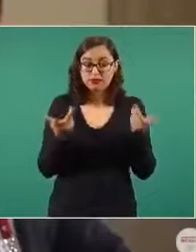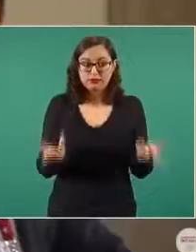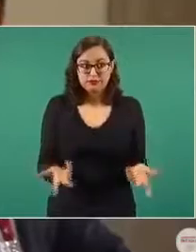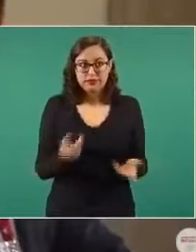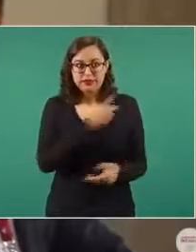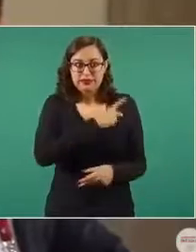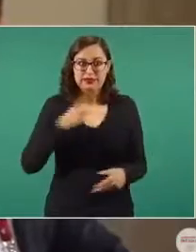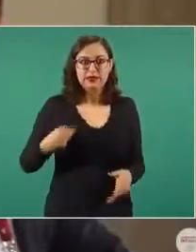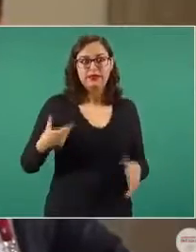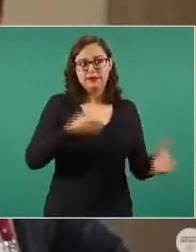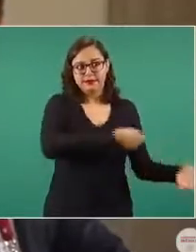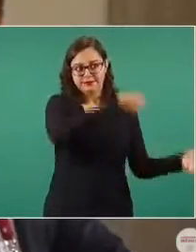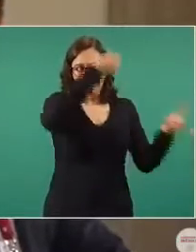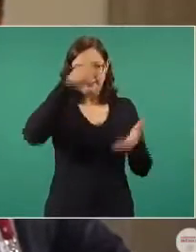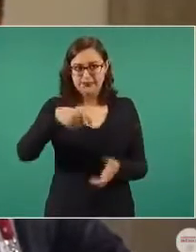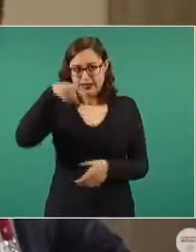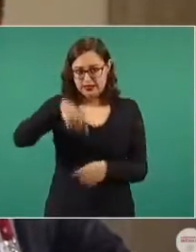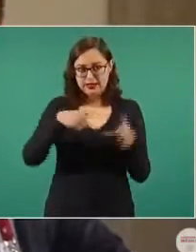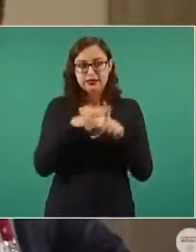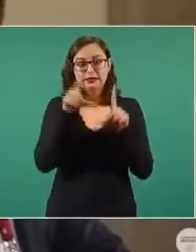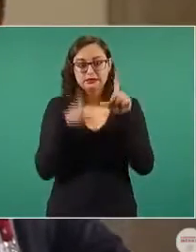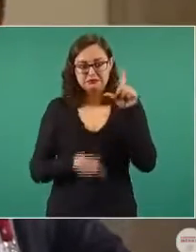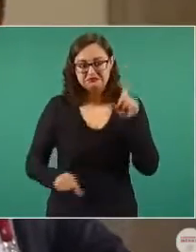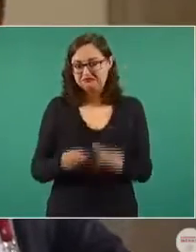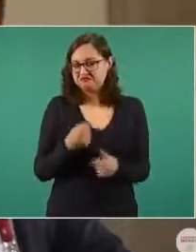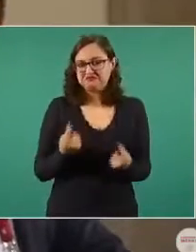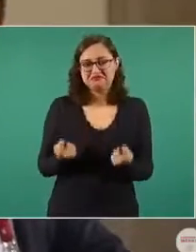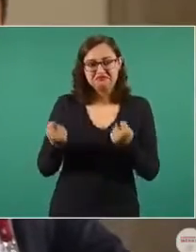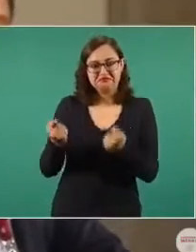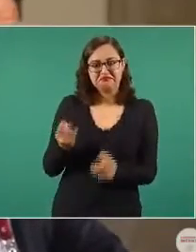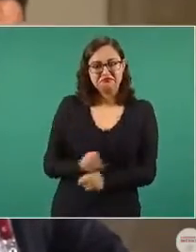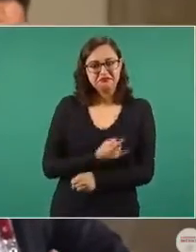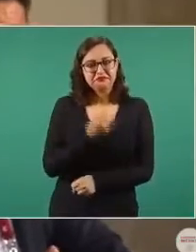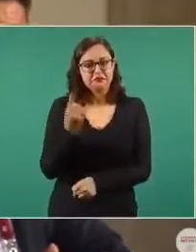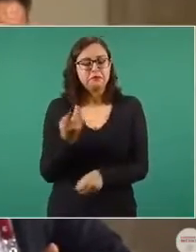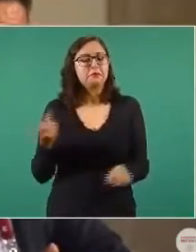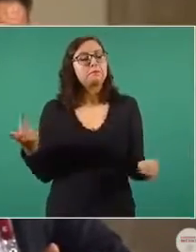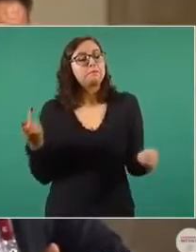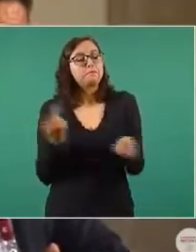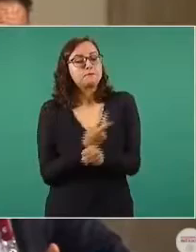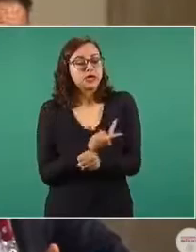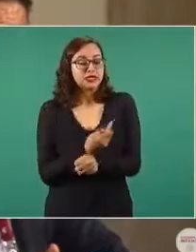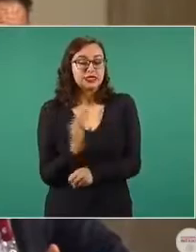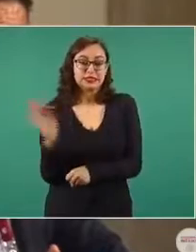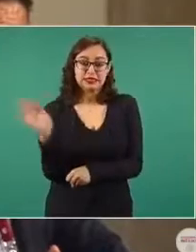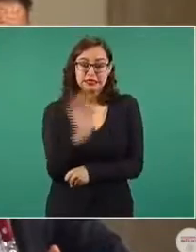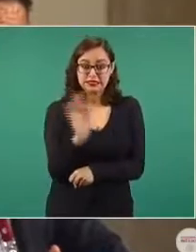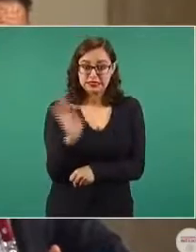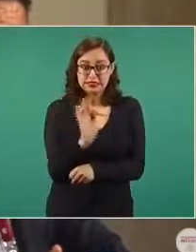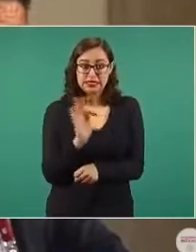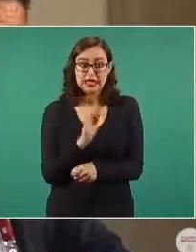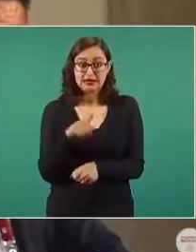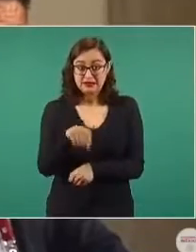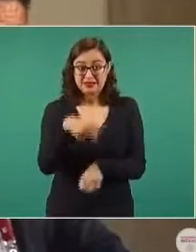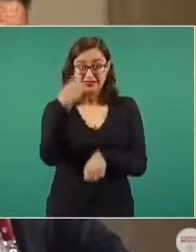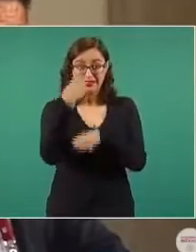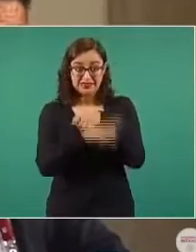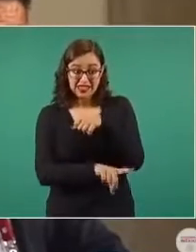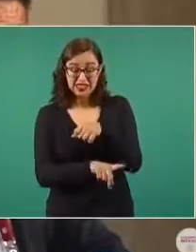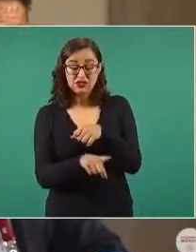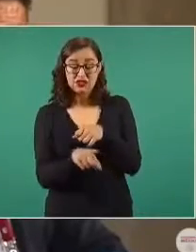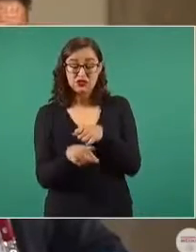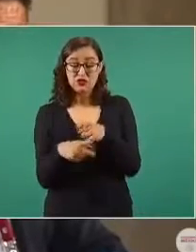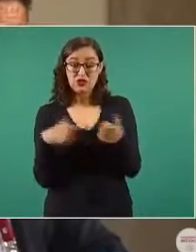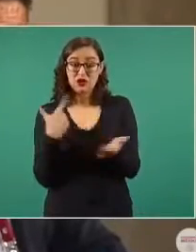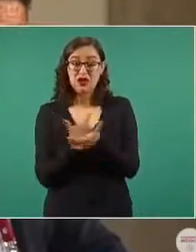es que estuviera en México. Preguntarle en primera instancia si esto pone en riesgo justo la reparación del daño de